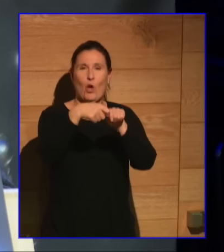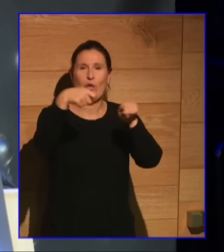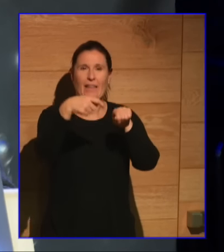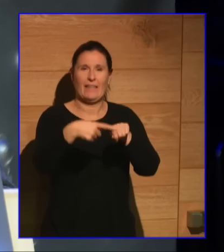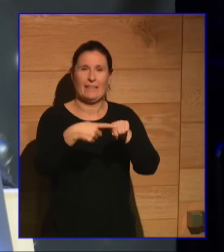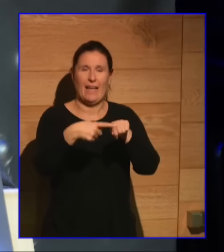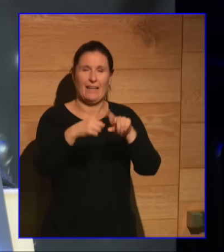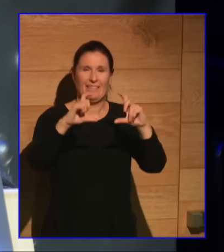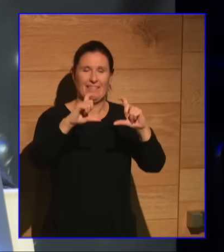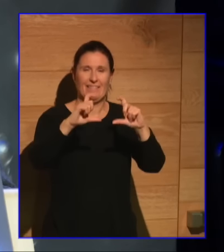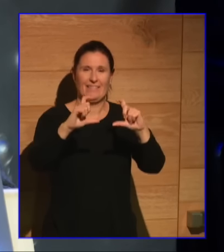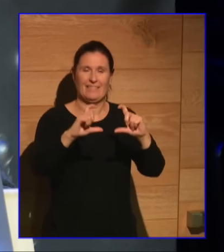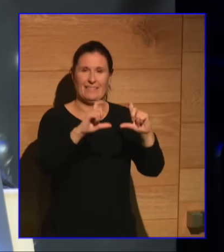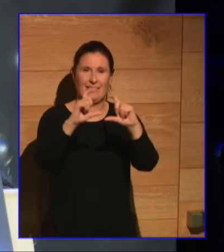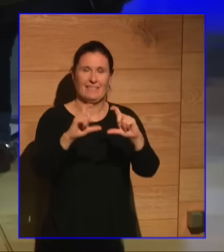TDK de 90.